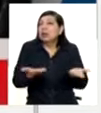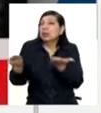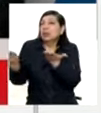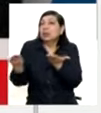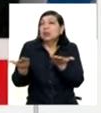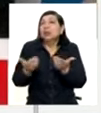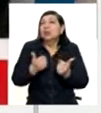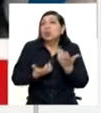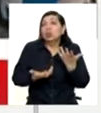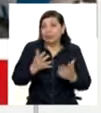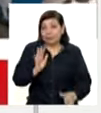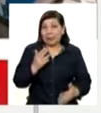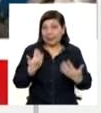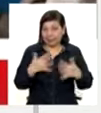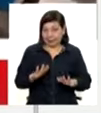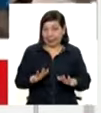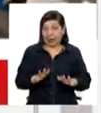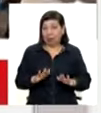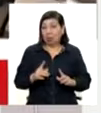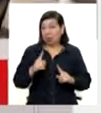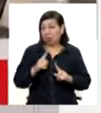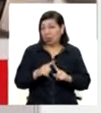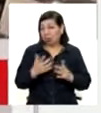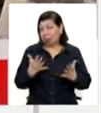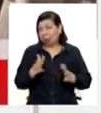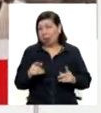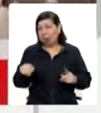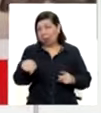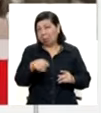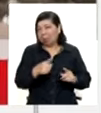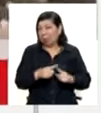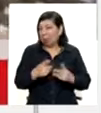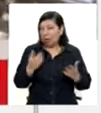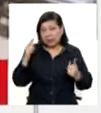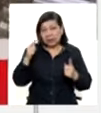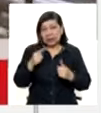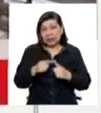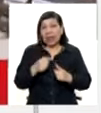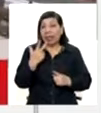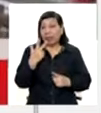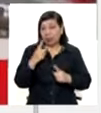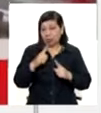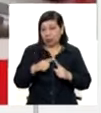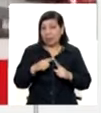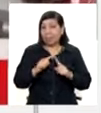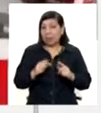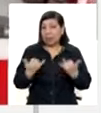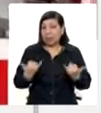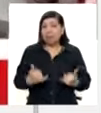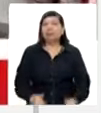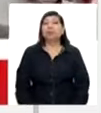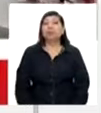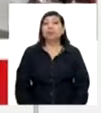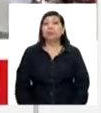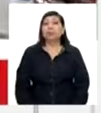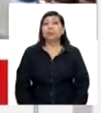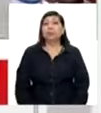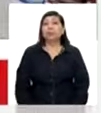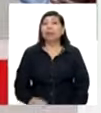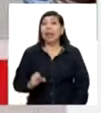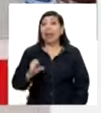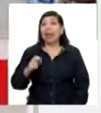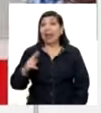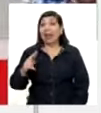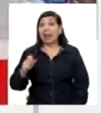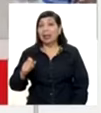estas zonas afectadas? Sí, ya tenemos una tonelada aproximadamente. El objetivo son 3 toneladas. Estoy aquí con Erika,